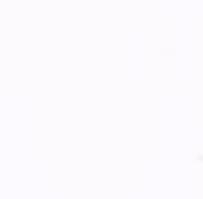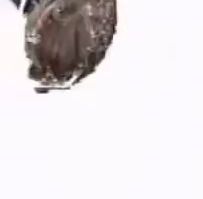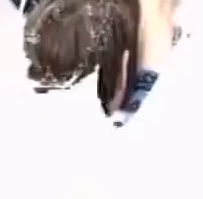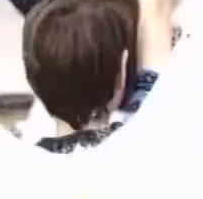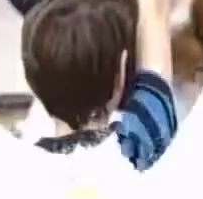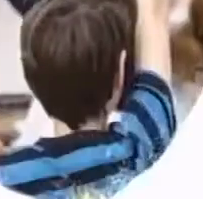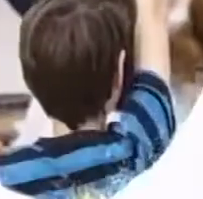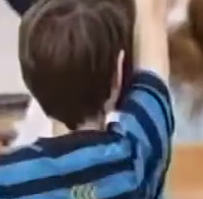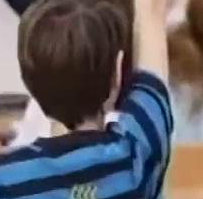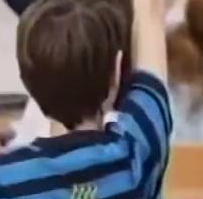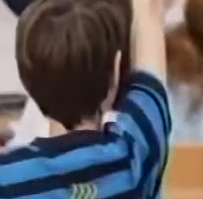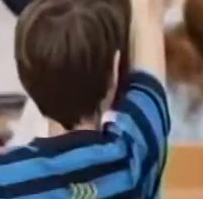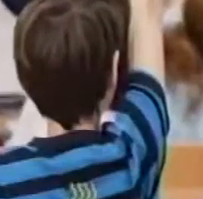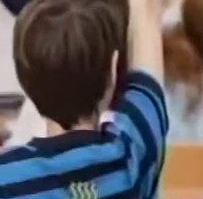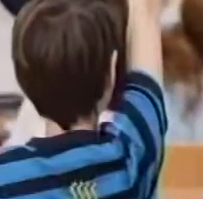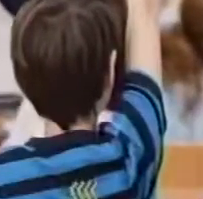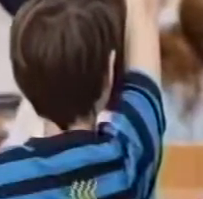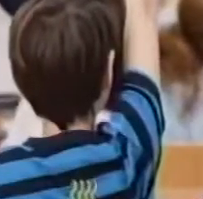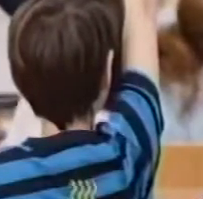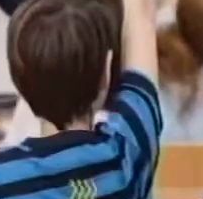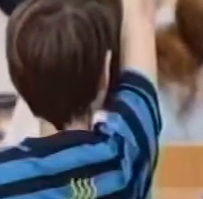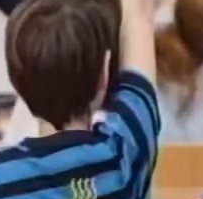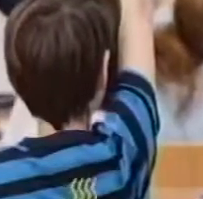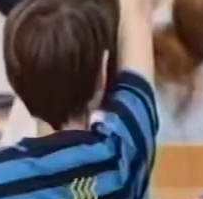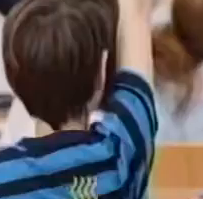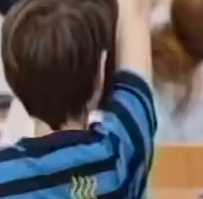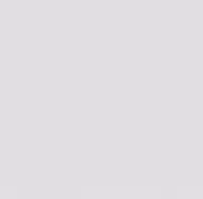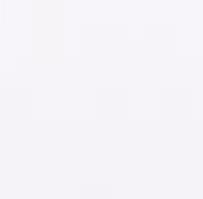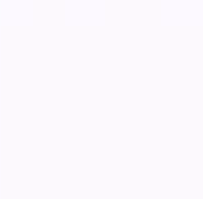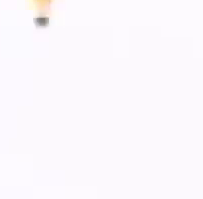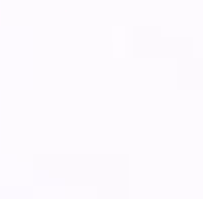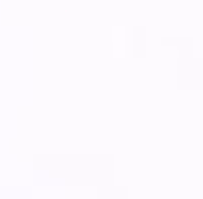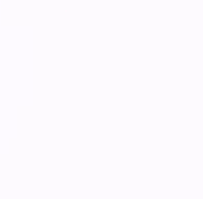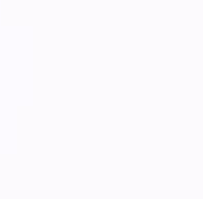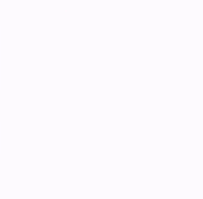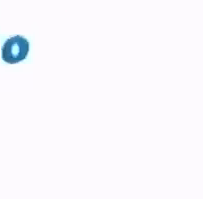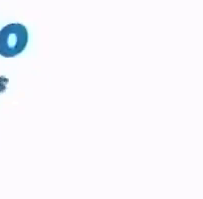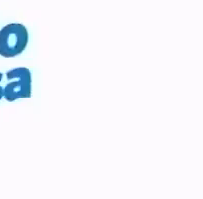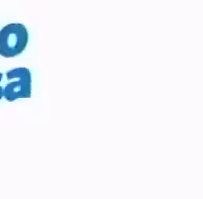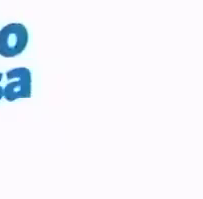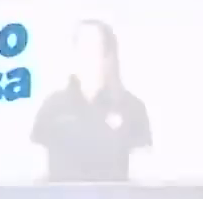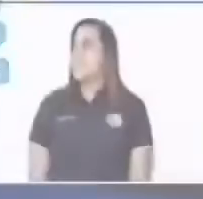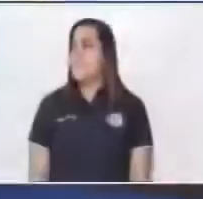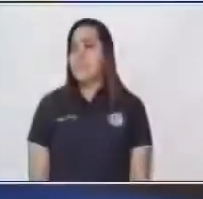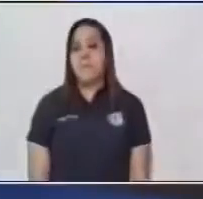A continuación, Matemática, cuarto diversificado.